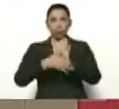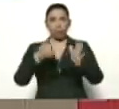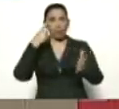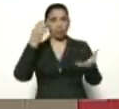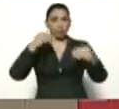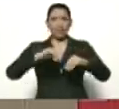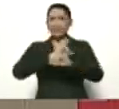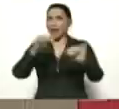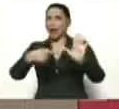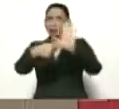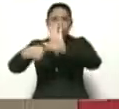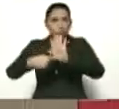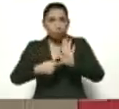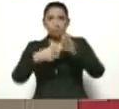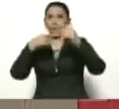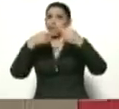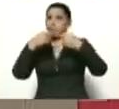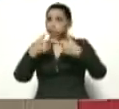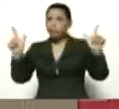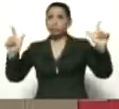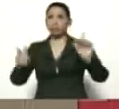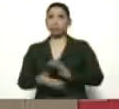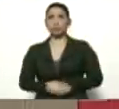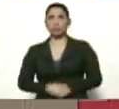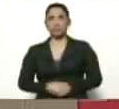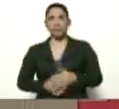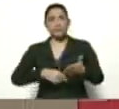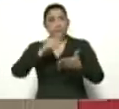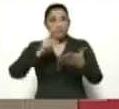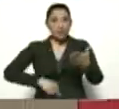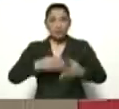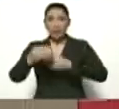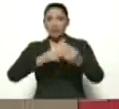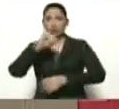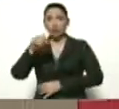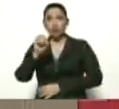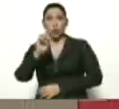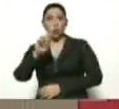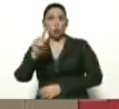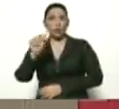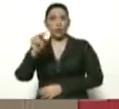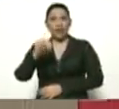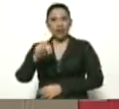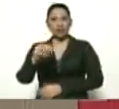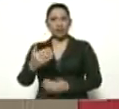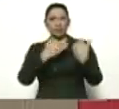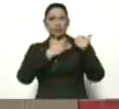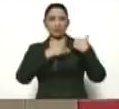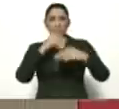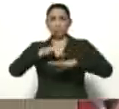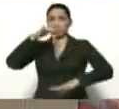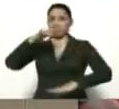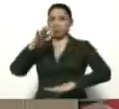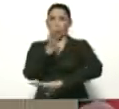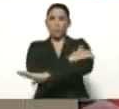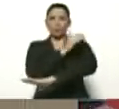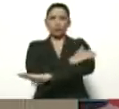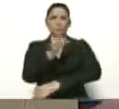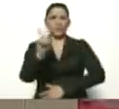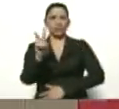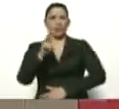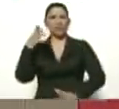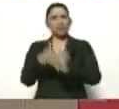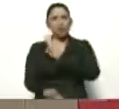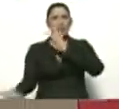plenamente demostrada la firma que hizo jordan woodrow con estos representantes de extrema derecha venezolana de los anexos